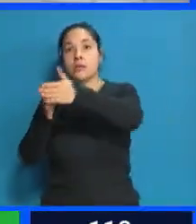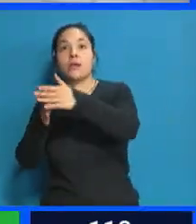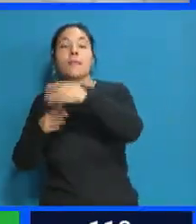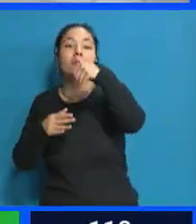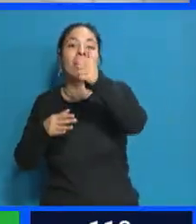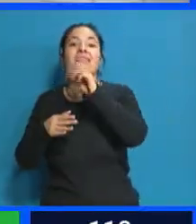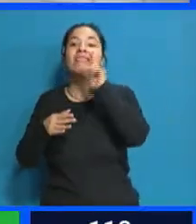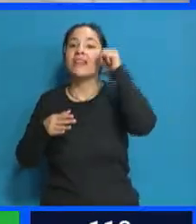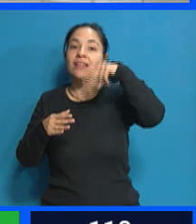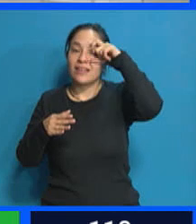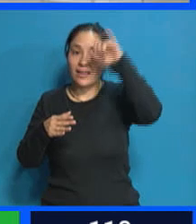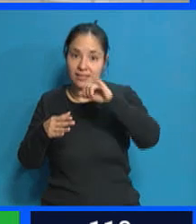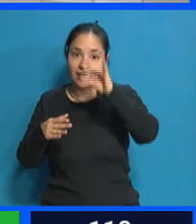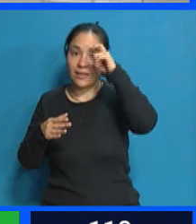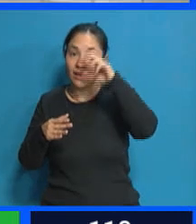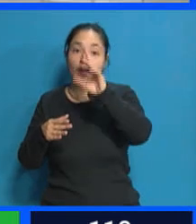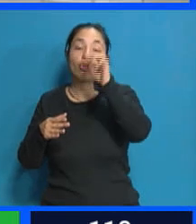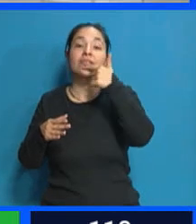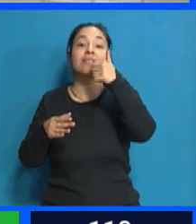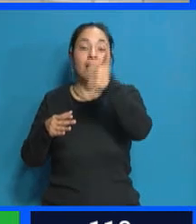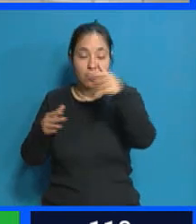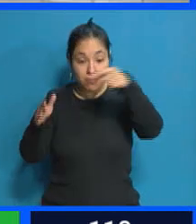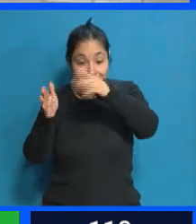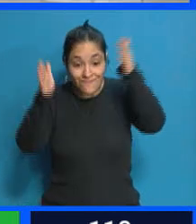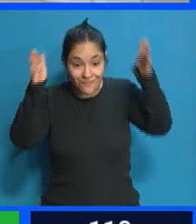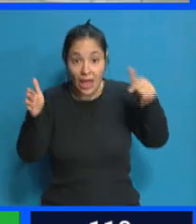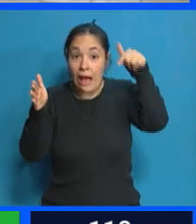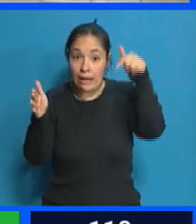detalles. Hola Sol, buenas tardes.